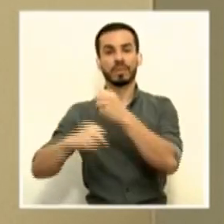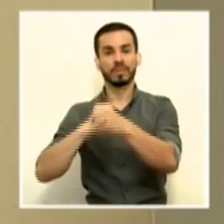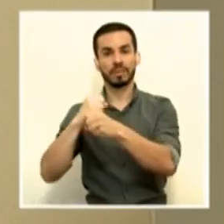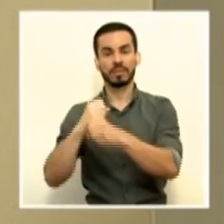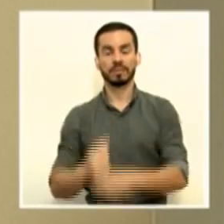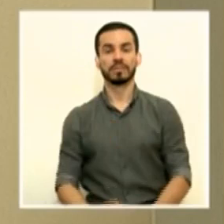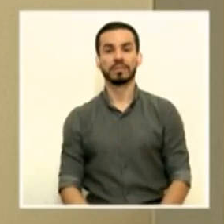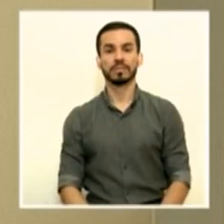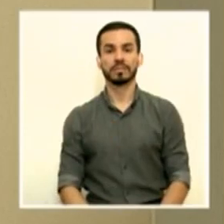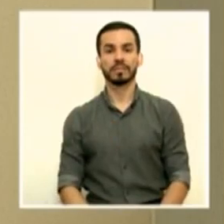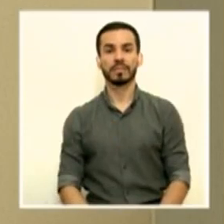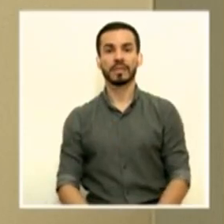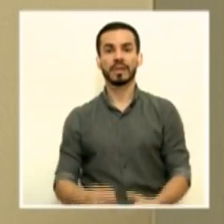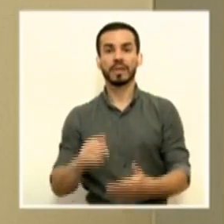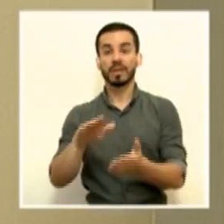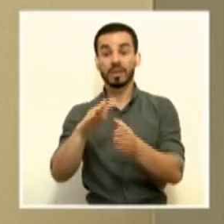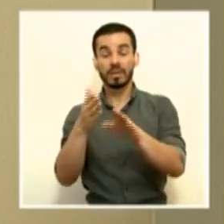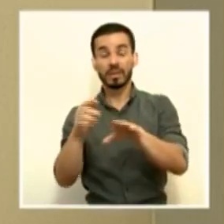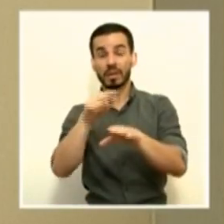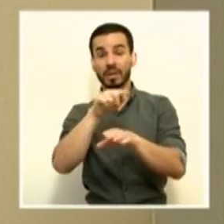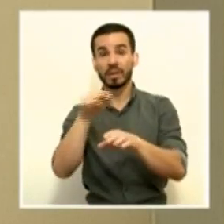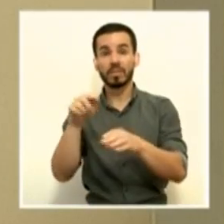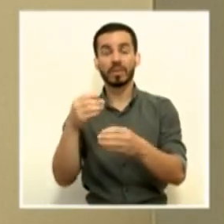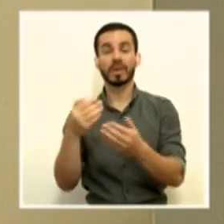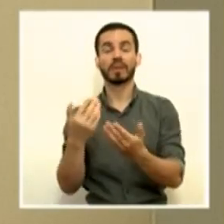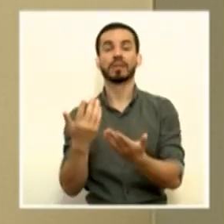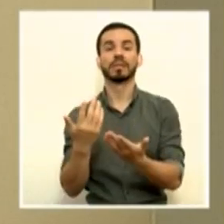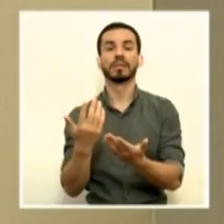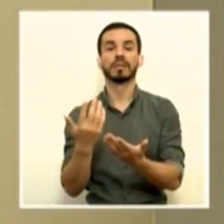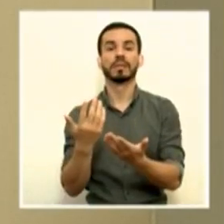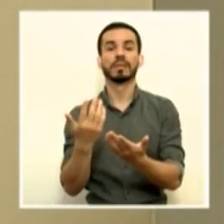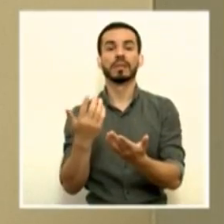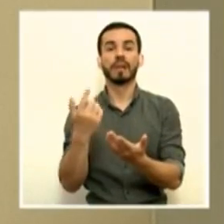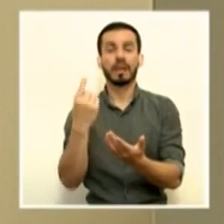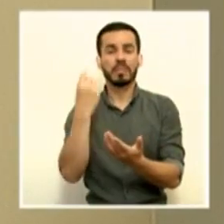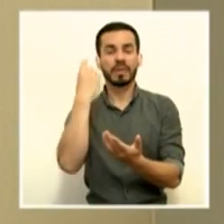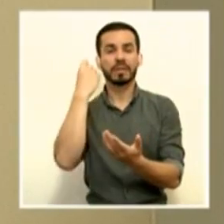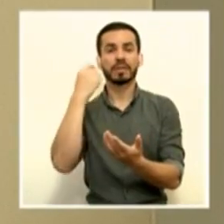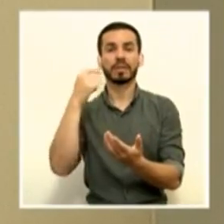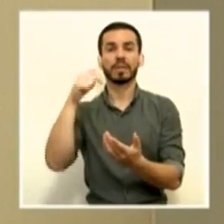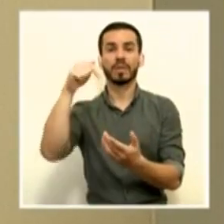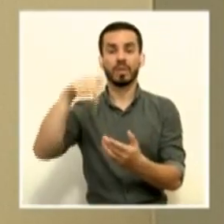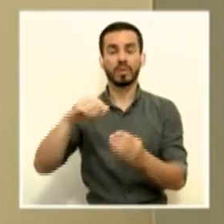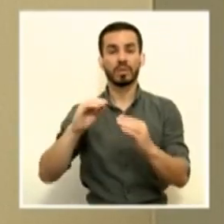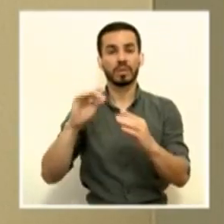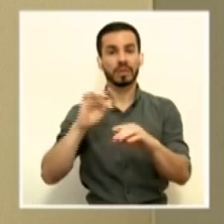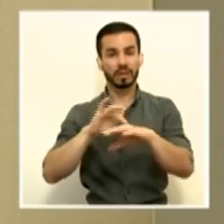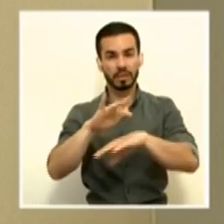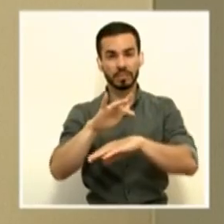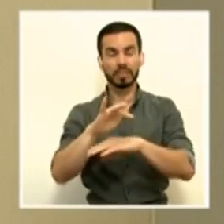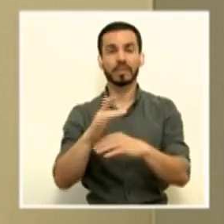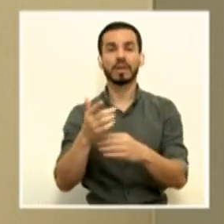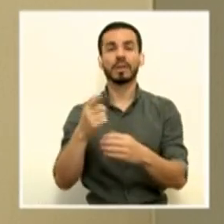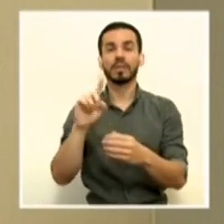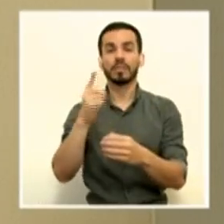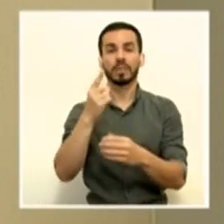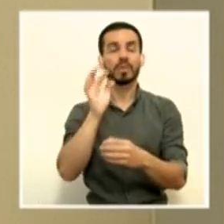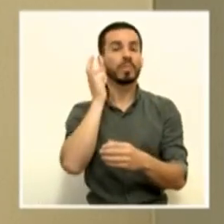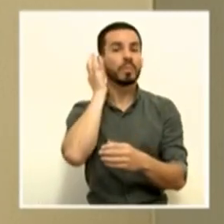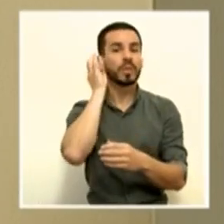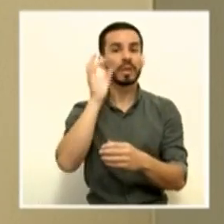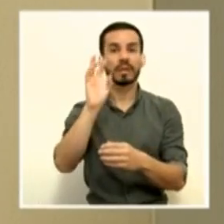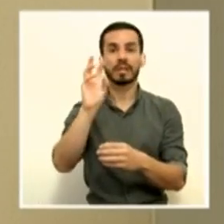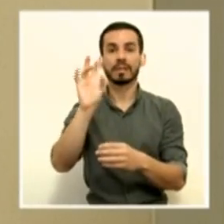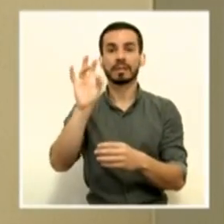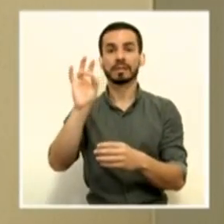94 años. Con respecto a los fallecimientos, los más recientes se registraron esta mañana. El primero se trata de una mujer